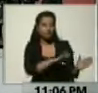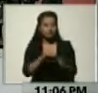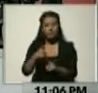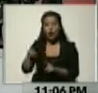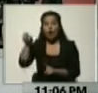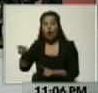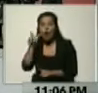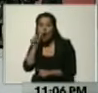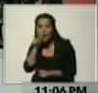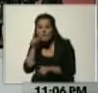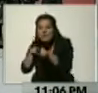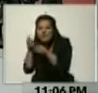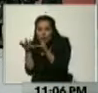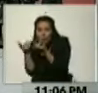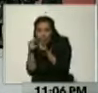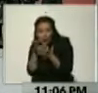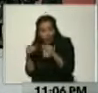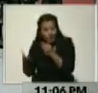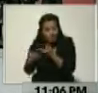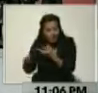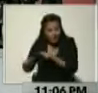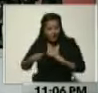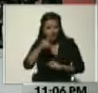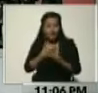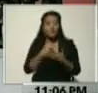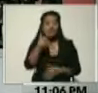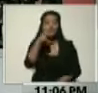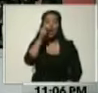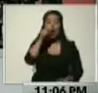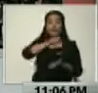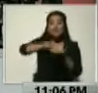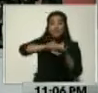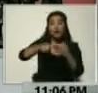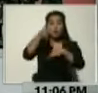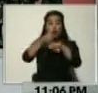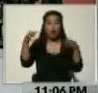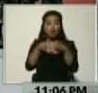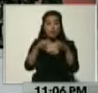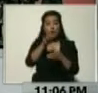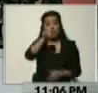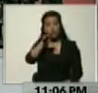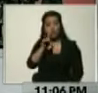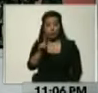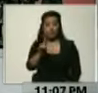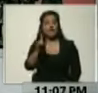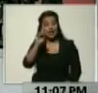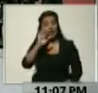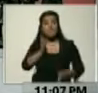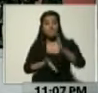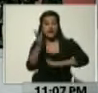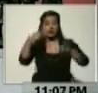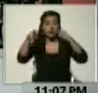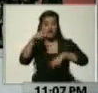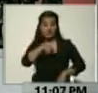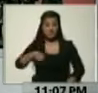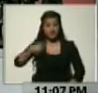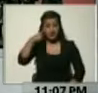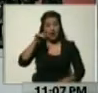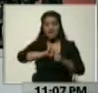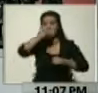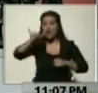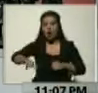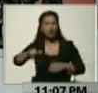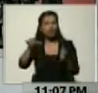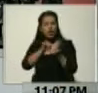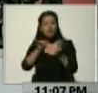de la Comisión de Política Exterior y secretario de Relaciones Internacionales de la MUC, luego de pasear por China, viajó a Washington, donde se reunió con Luis